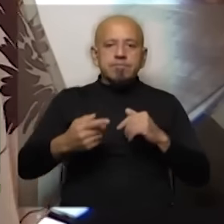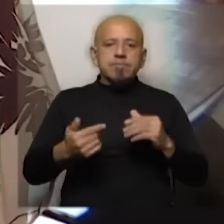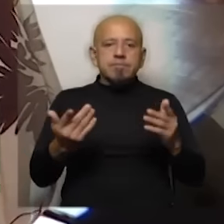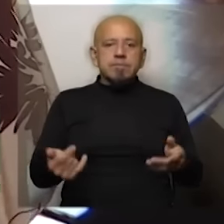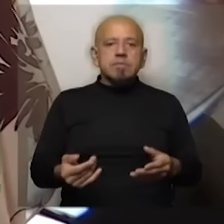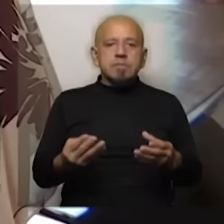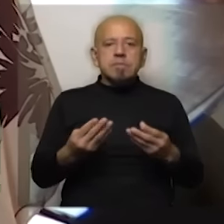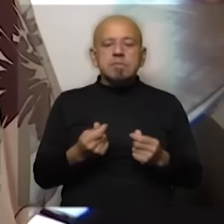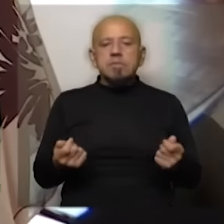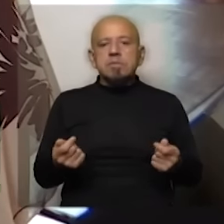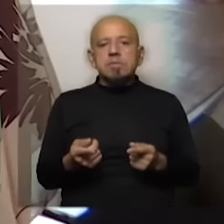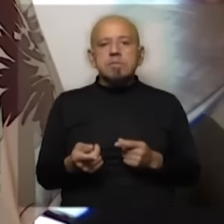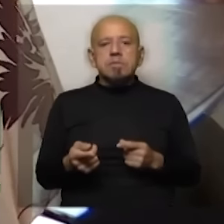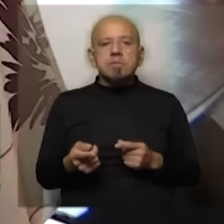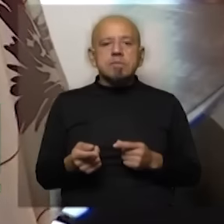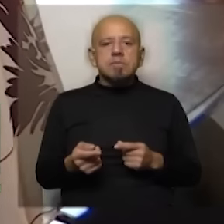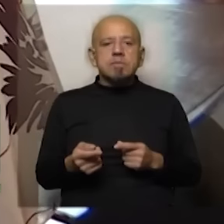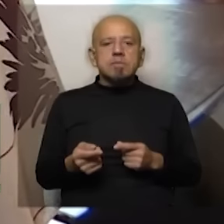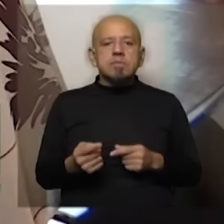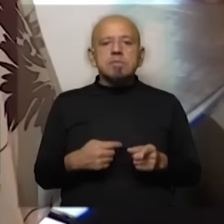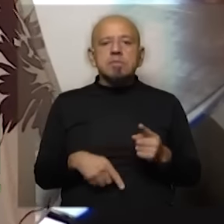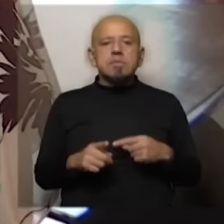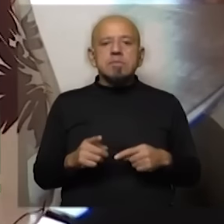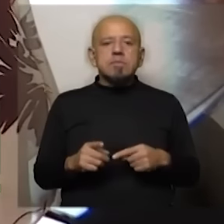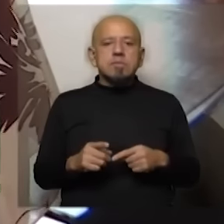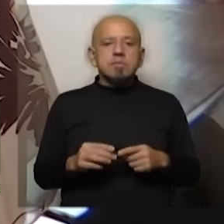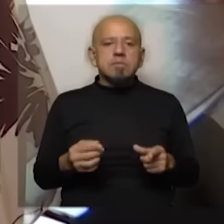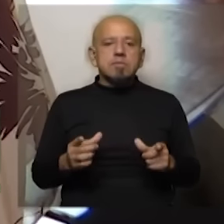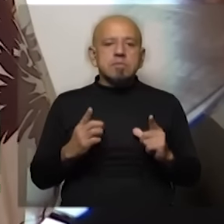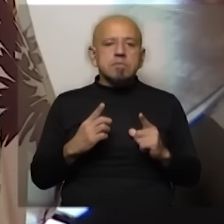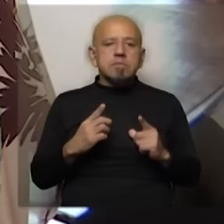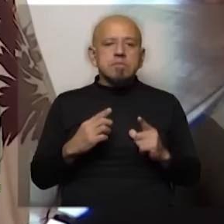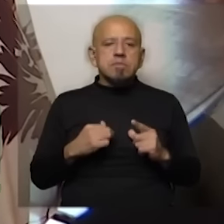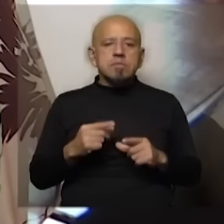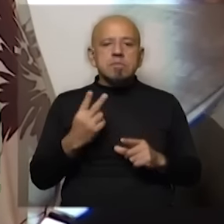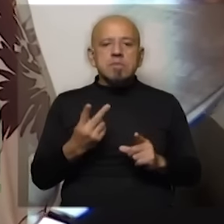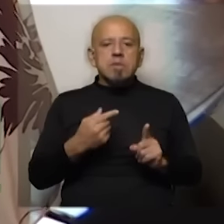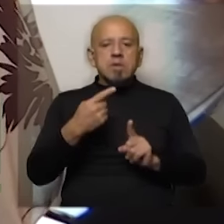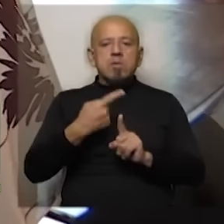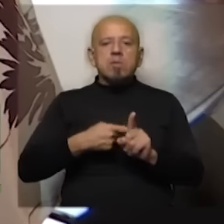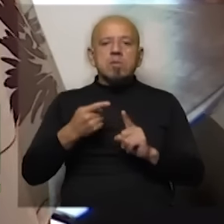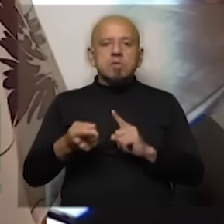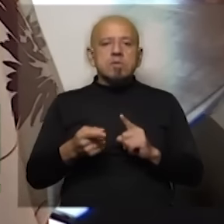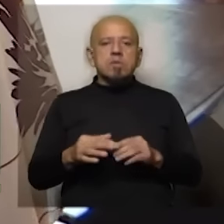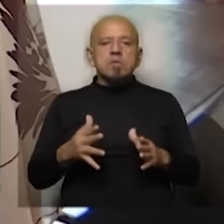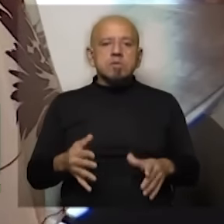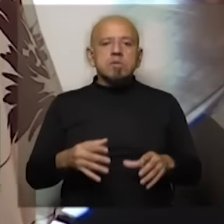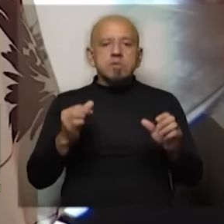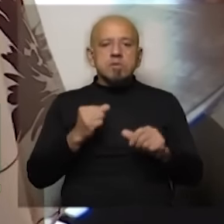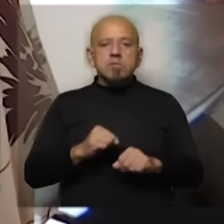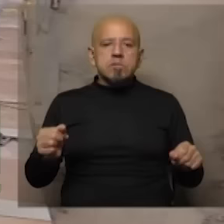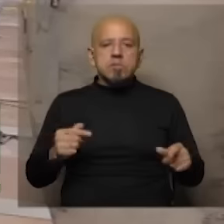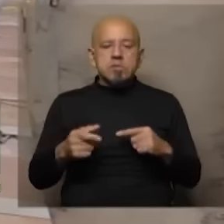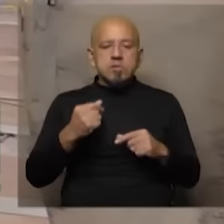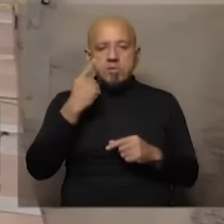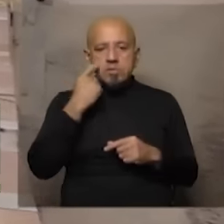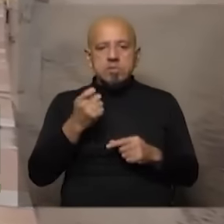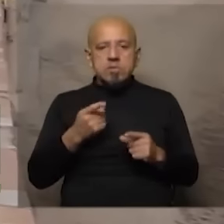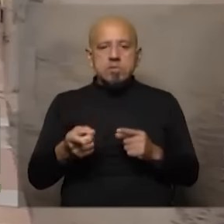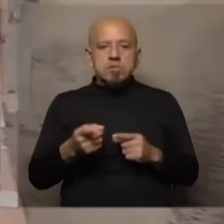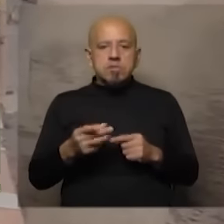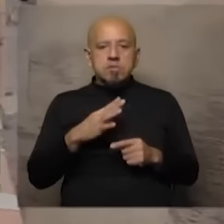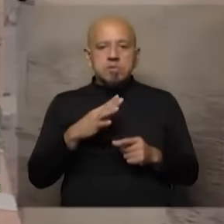arenas. Y de esta forma, esperamos no más de 2 meses, contar con ese equipo que permita hacer prevención en estas zonas que